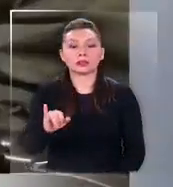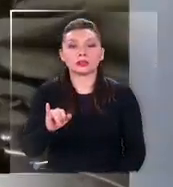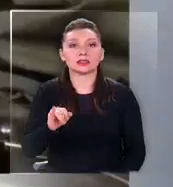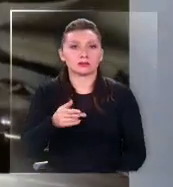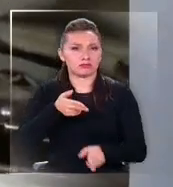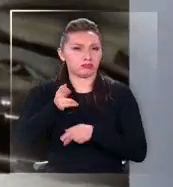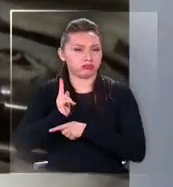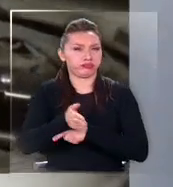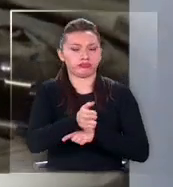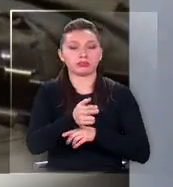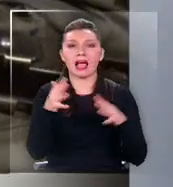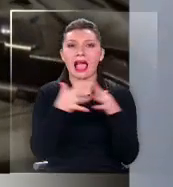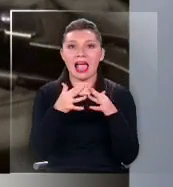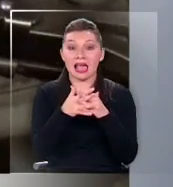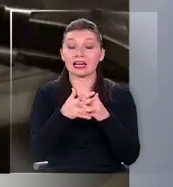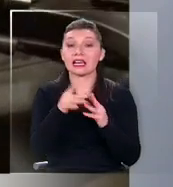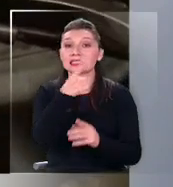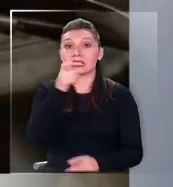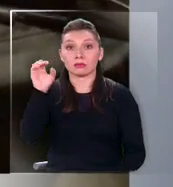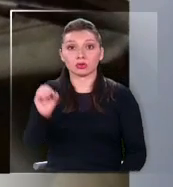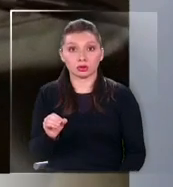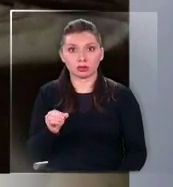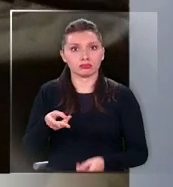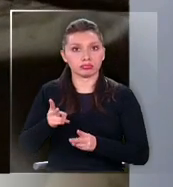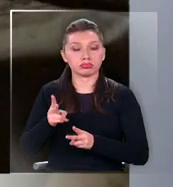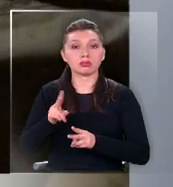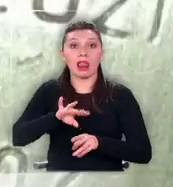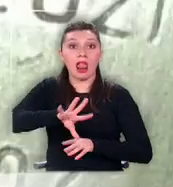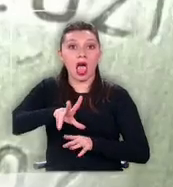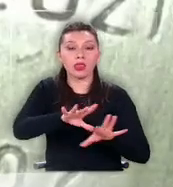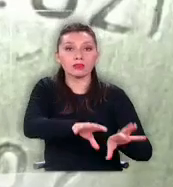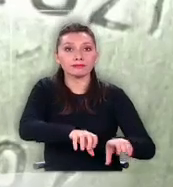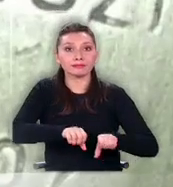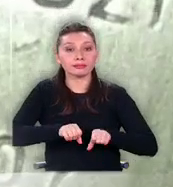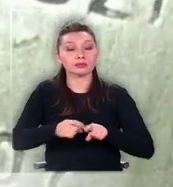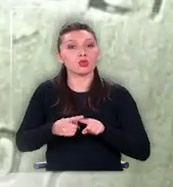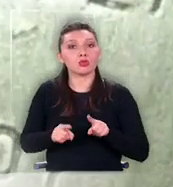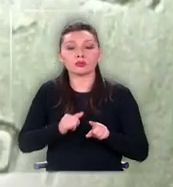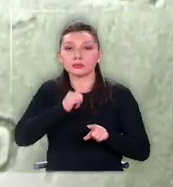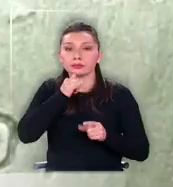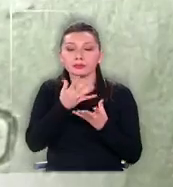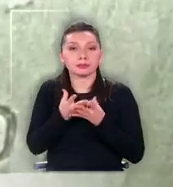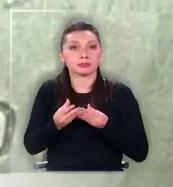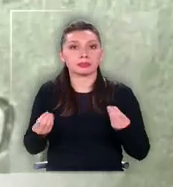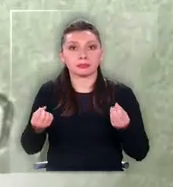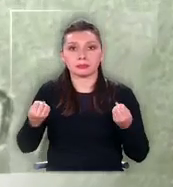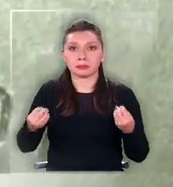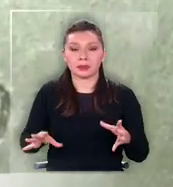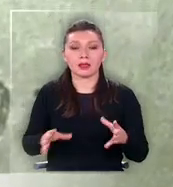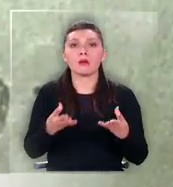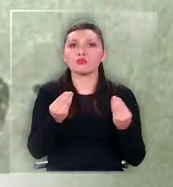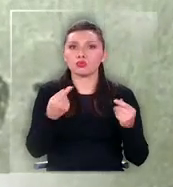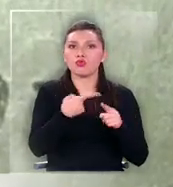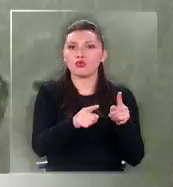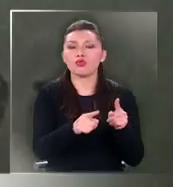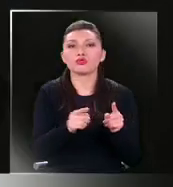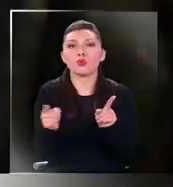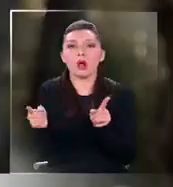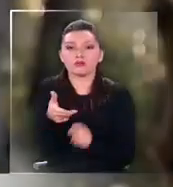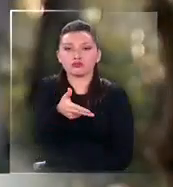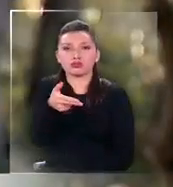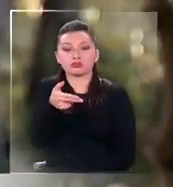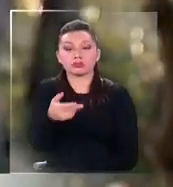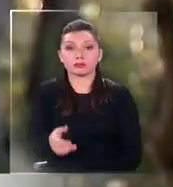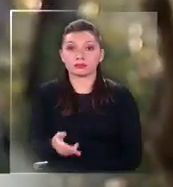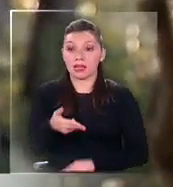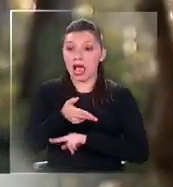100% operativo, recuperado en manos de delincuentes y otro que sigue perdido junto a decenas de armas cortas. Las armas